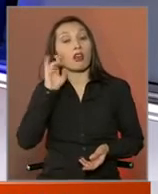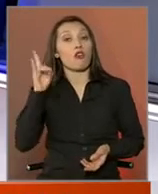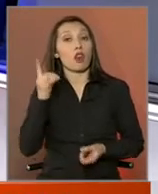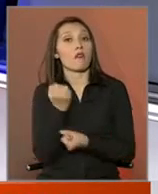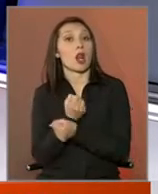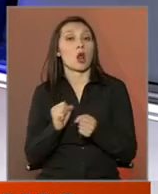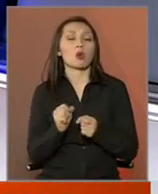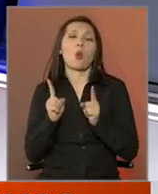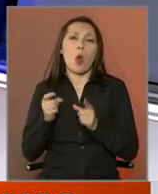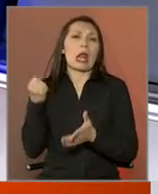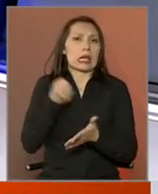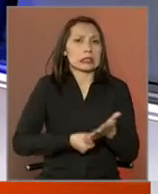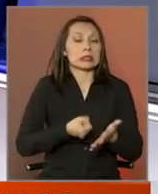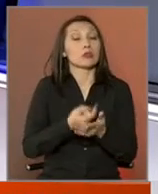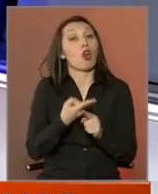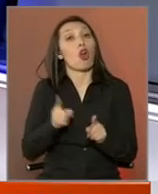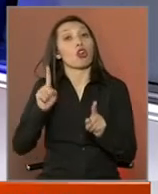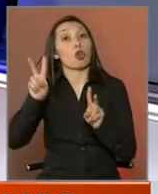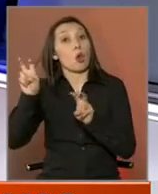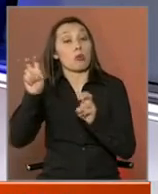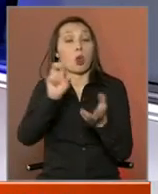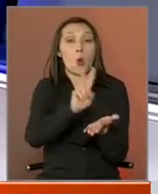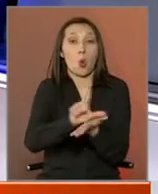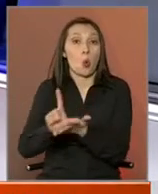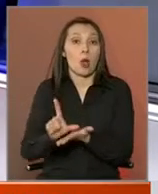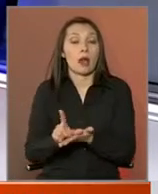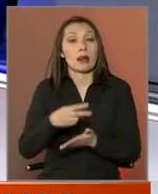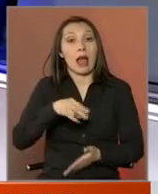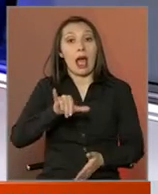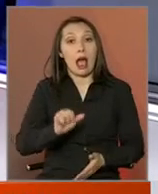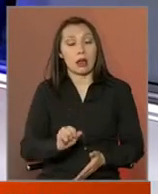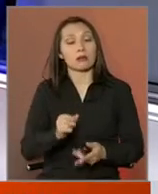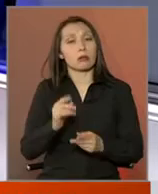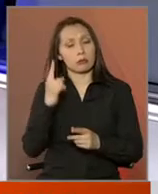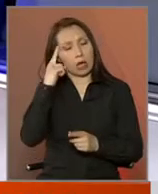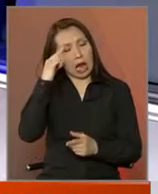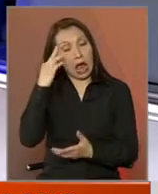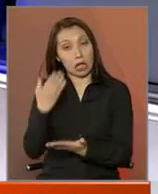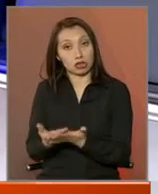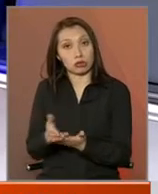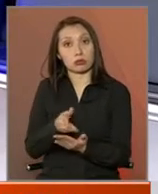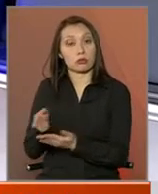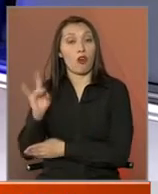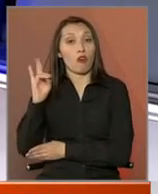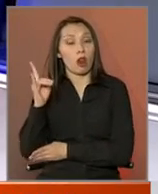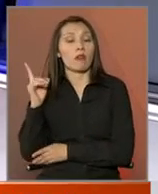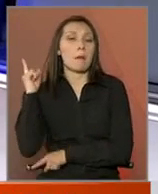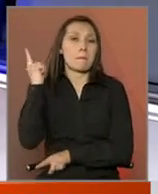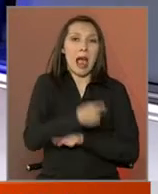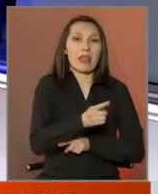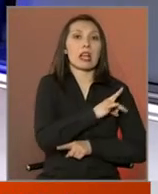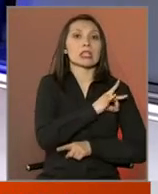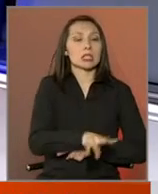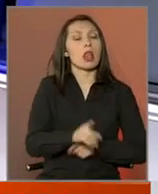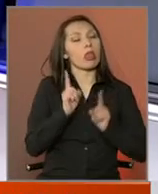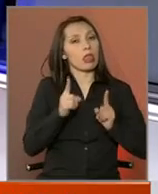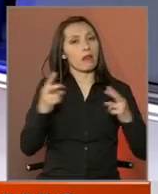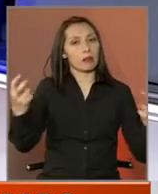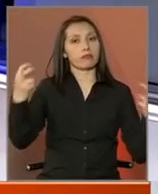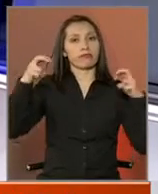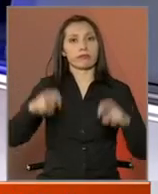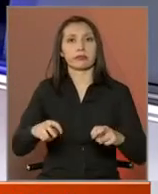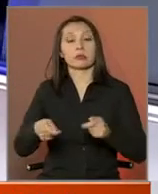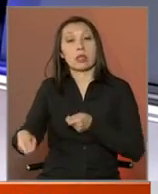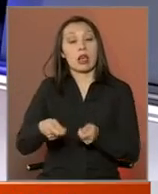a seguir reclamando en otras instancias. Si la Haya le da la razón a Bolivia, ordenará que Chile se siente a